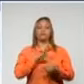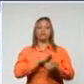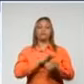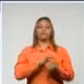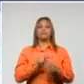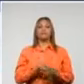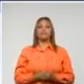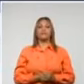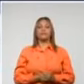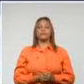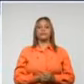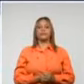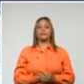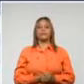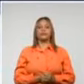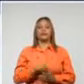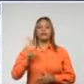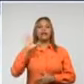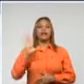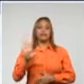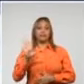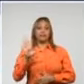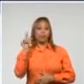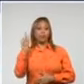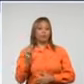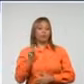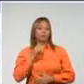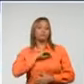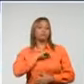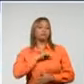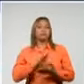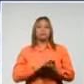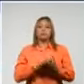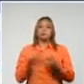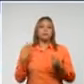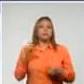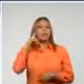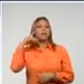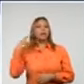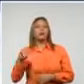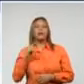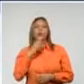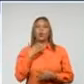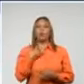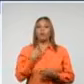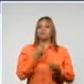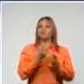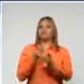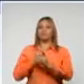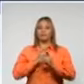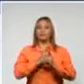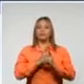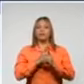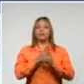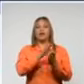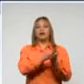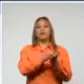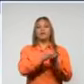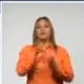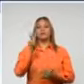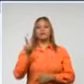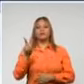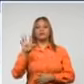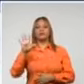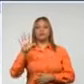En 5 no se precisan las fuentes de infección y se acumulan un total de